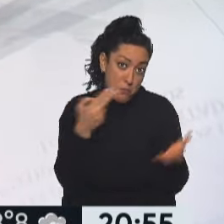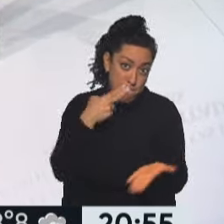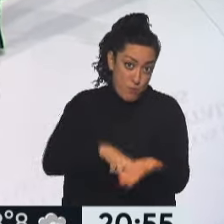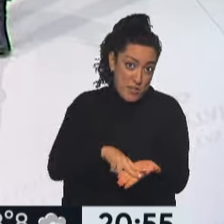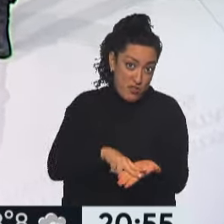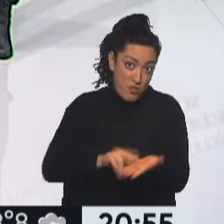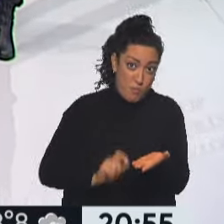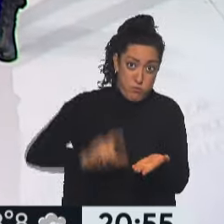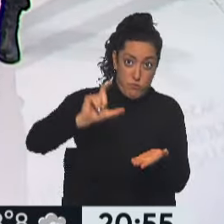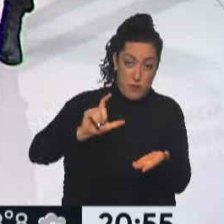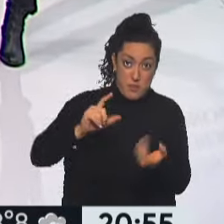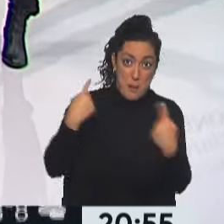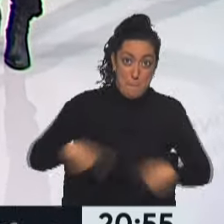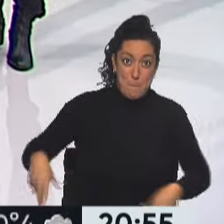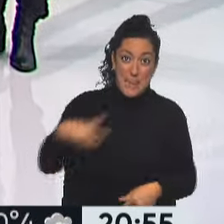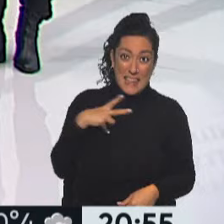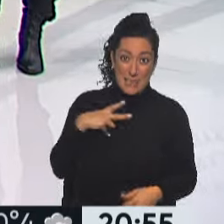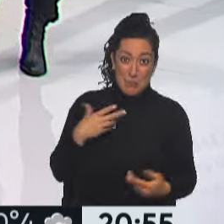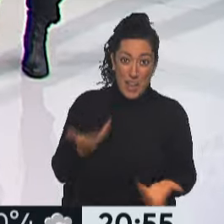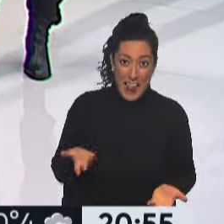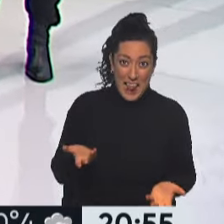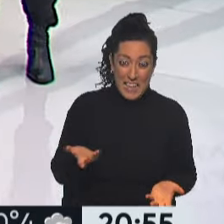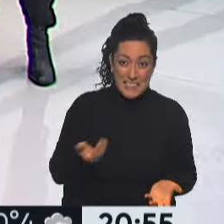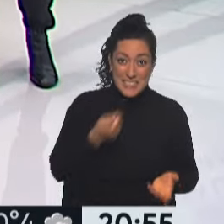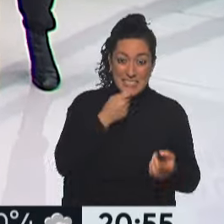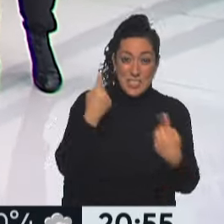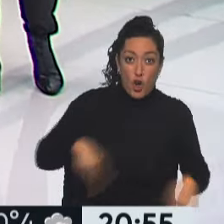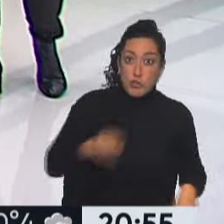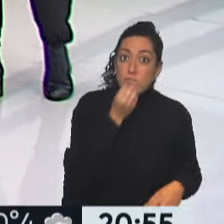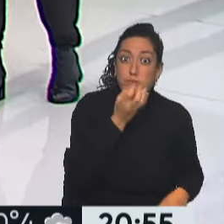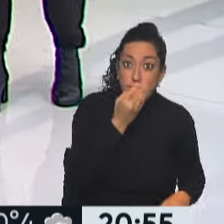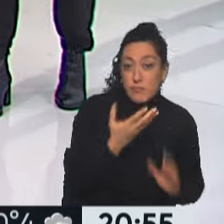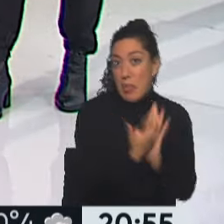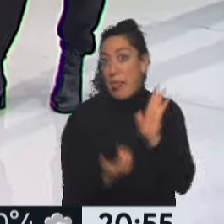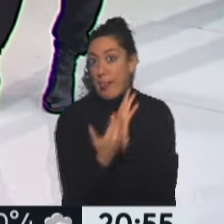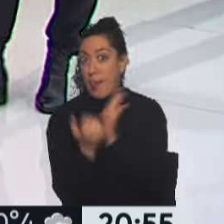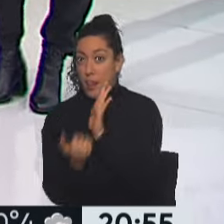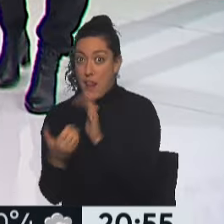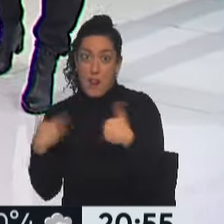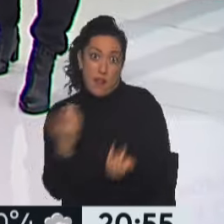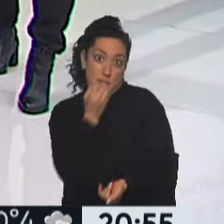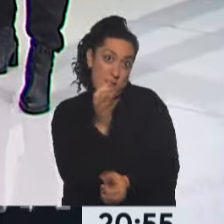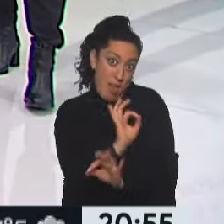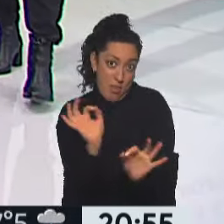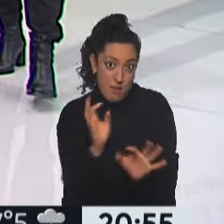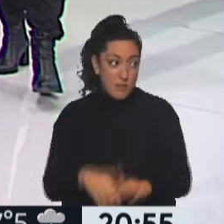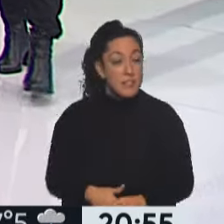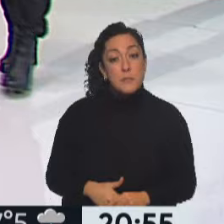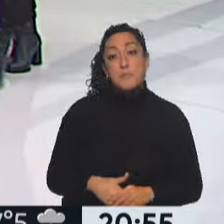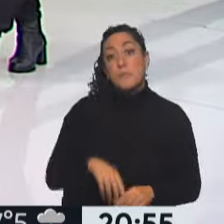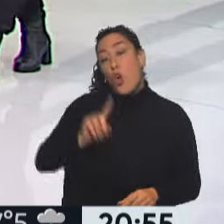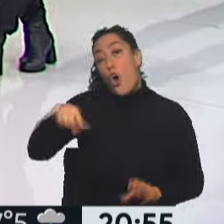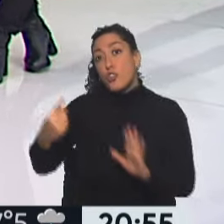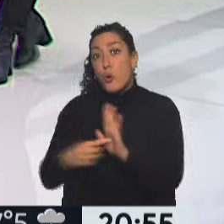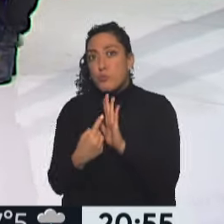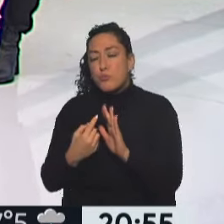que es patrimonial, un impuesto que se queda con parte de tu patrimonio año tras año. Otro de los puntos que estaría seguro y que tiene un